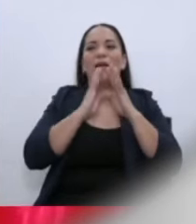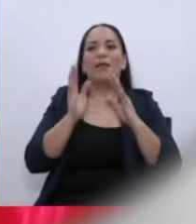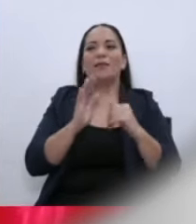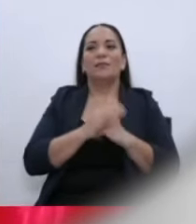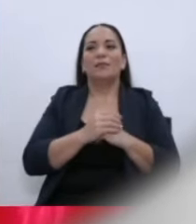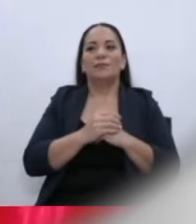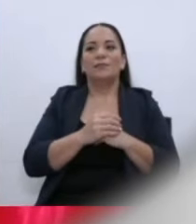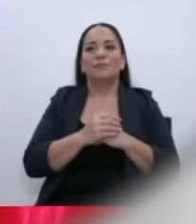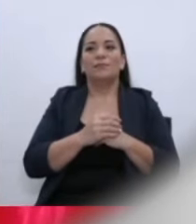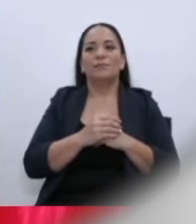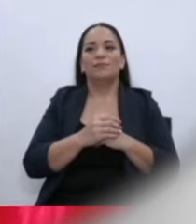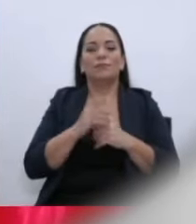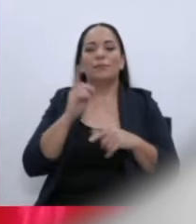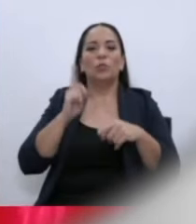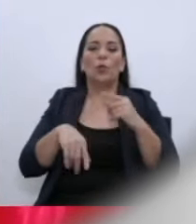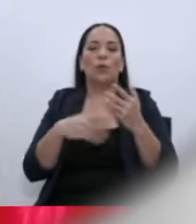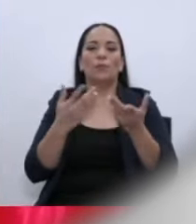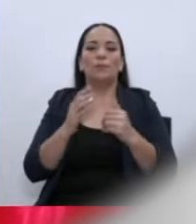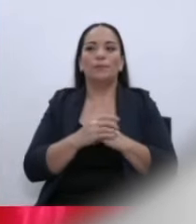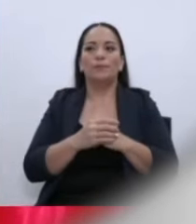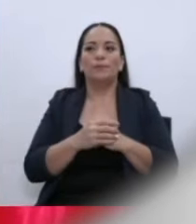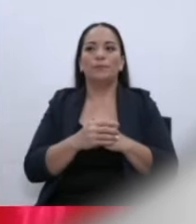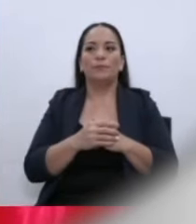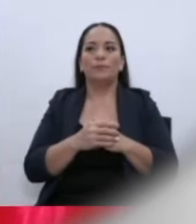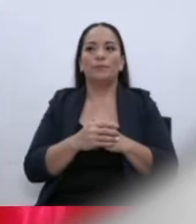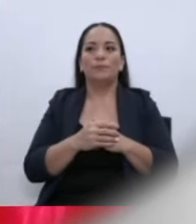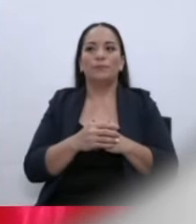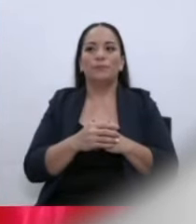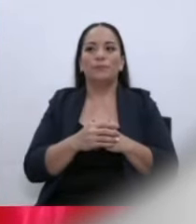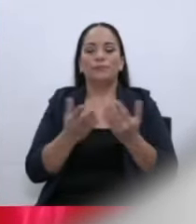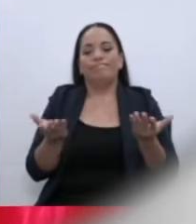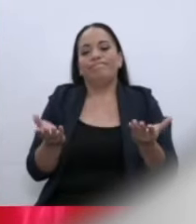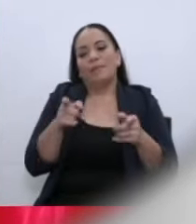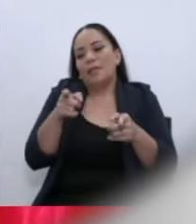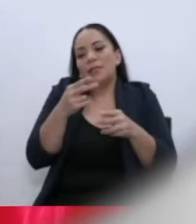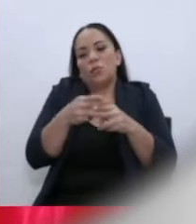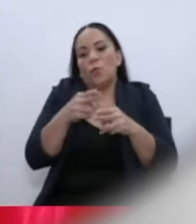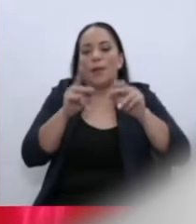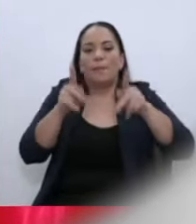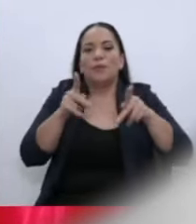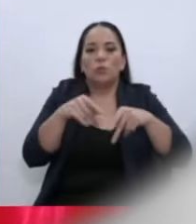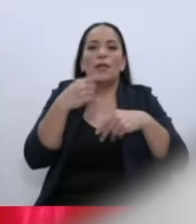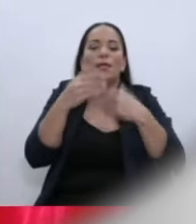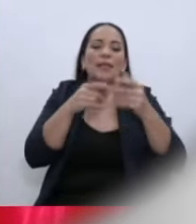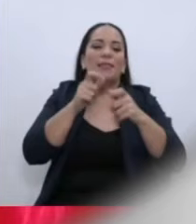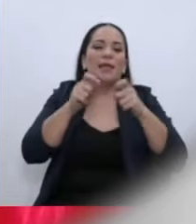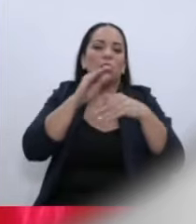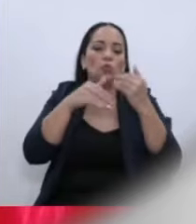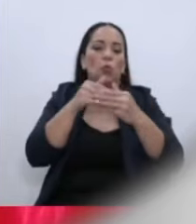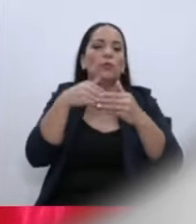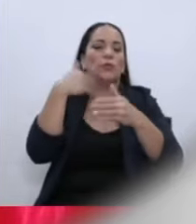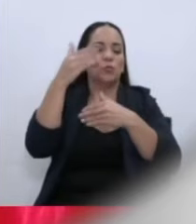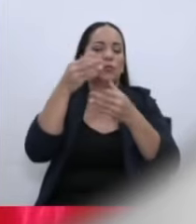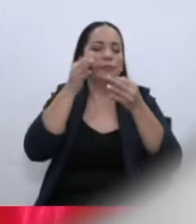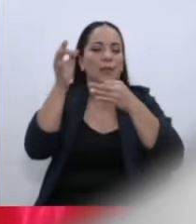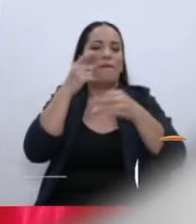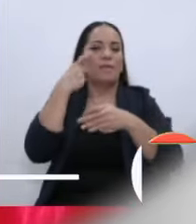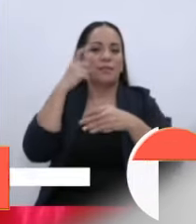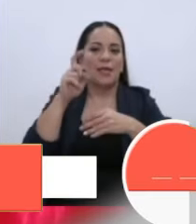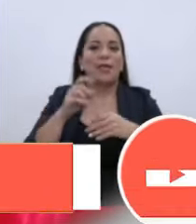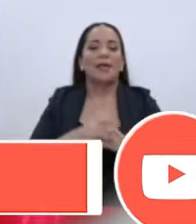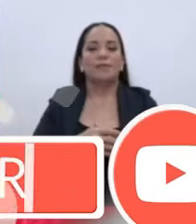de político tradicional. Ese es el nombre de la persona y le daré todos los detalles a la fiscalía en el momento